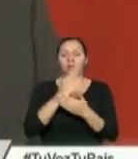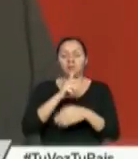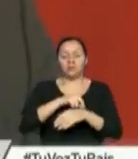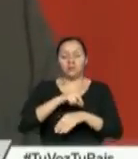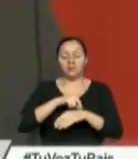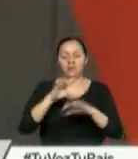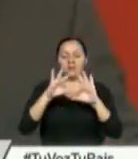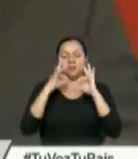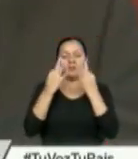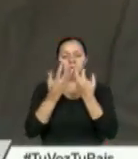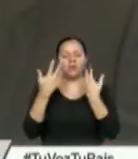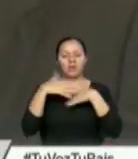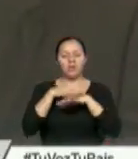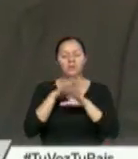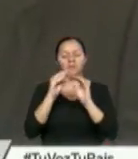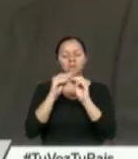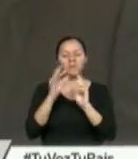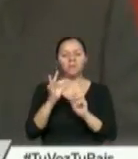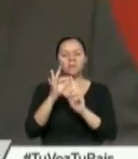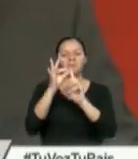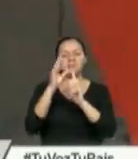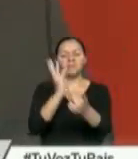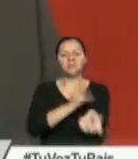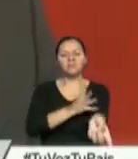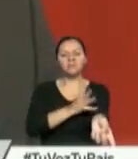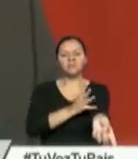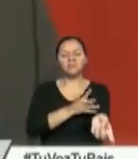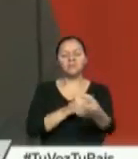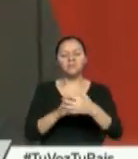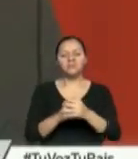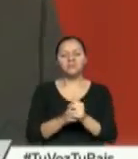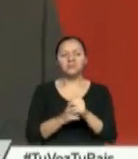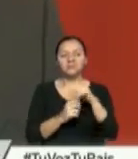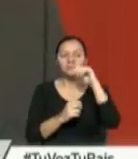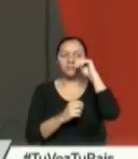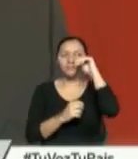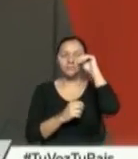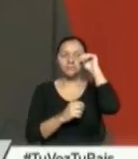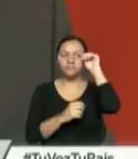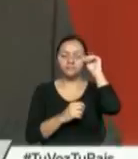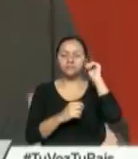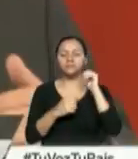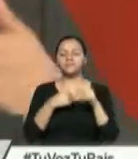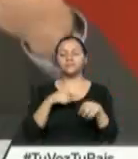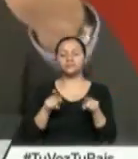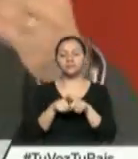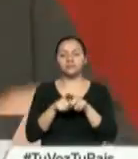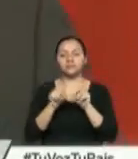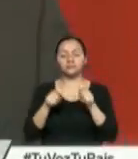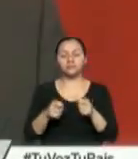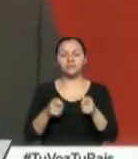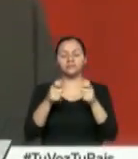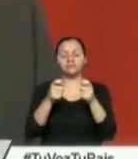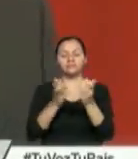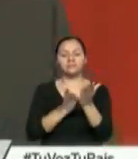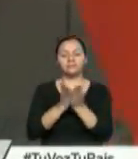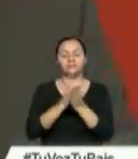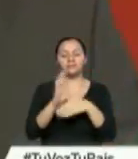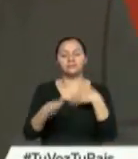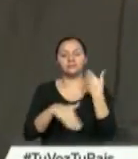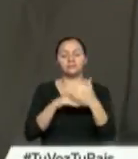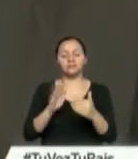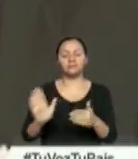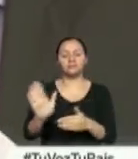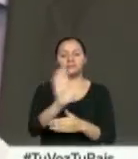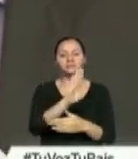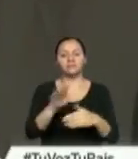Familiar Integral y de Especialidades y Diálisis La Mariscal, mismo que va a poder servir a todos ustedes en